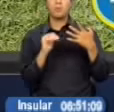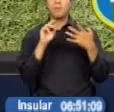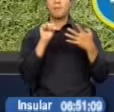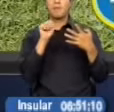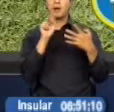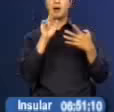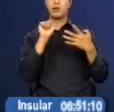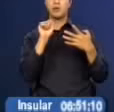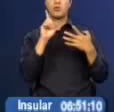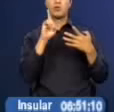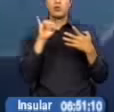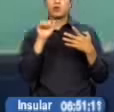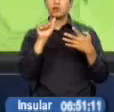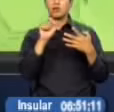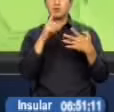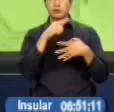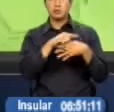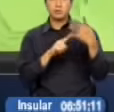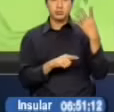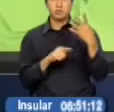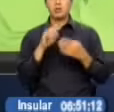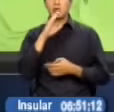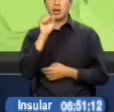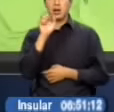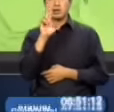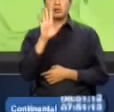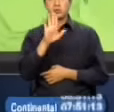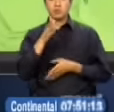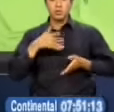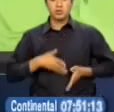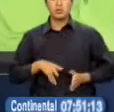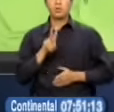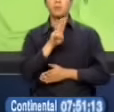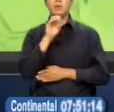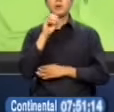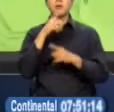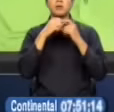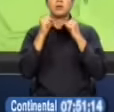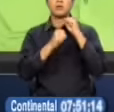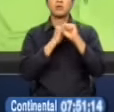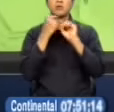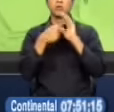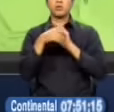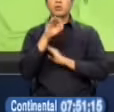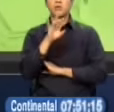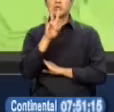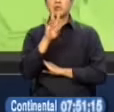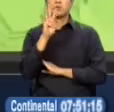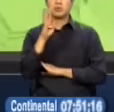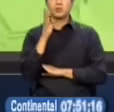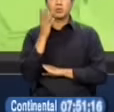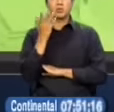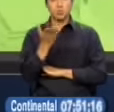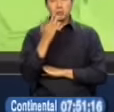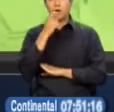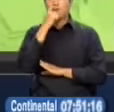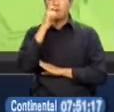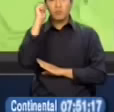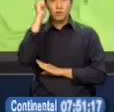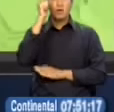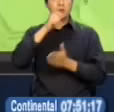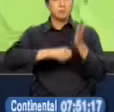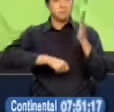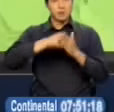díaz dívar enrique patricio cáceres nació el 20 de marzo de 1974 es árbitro con